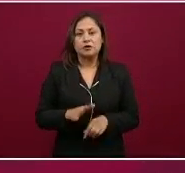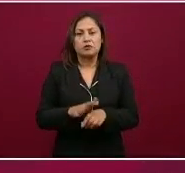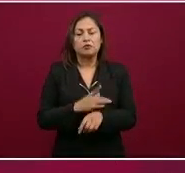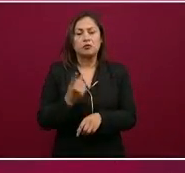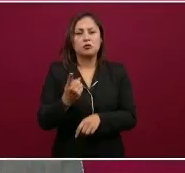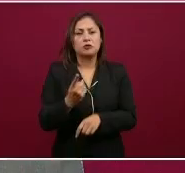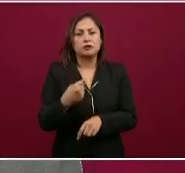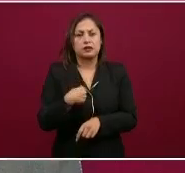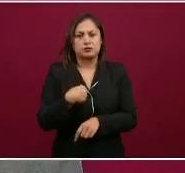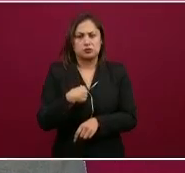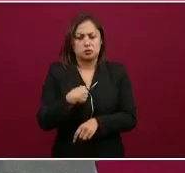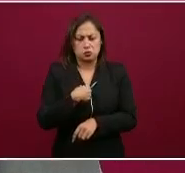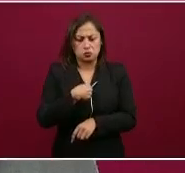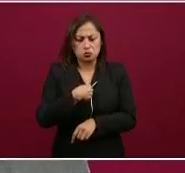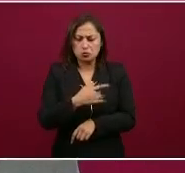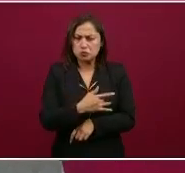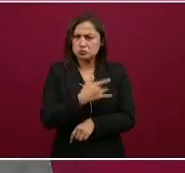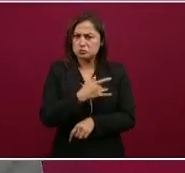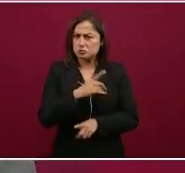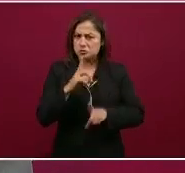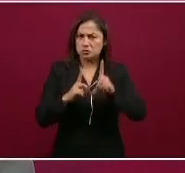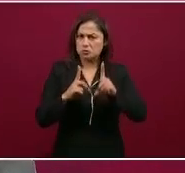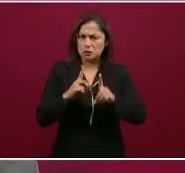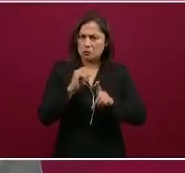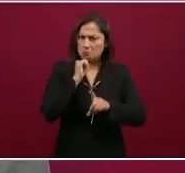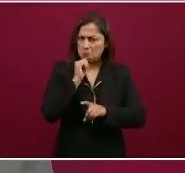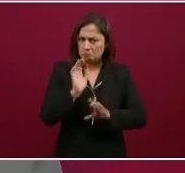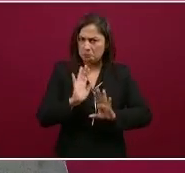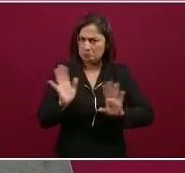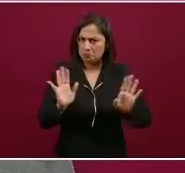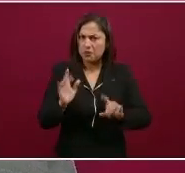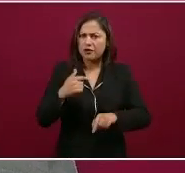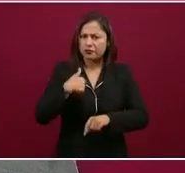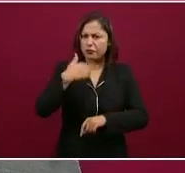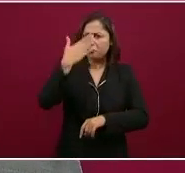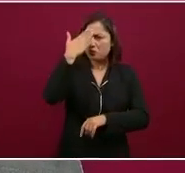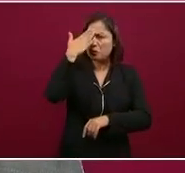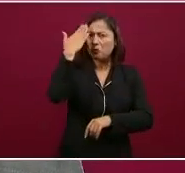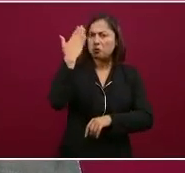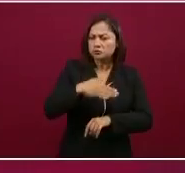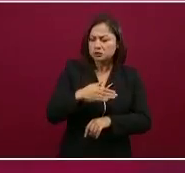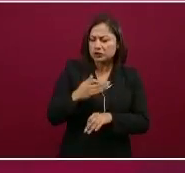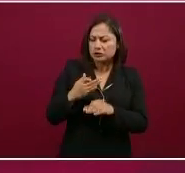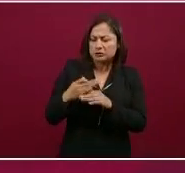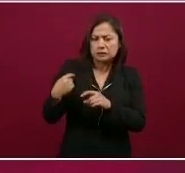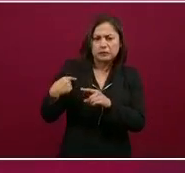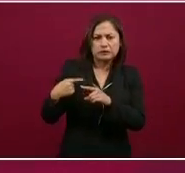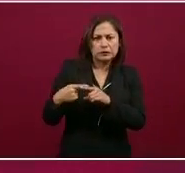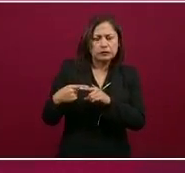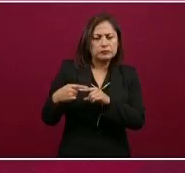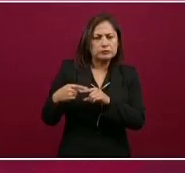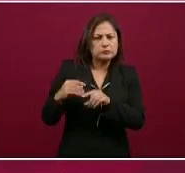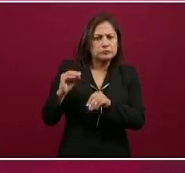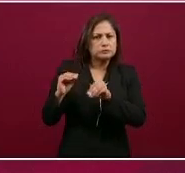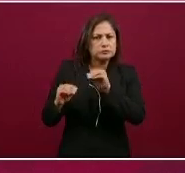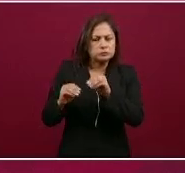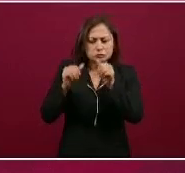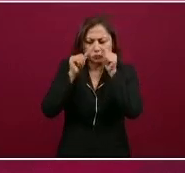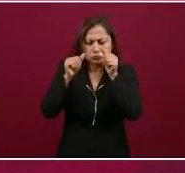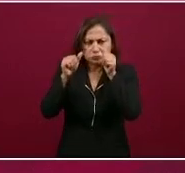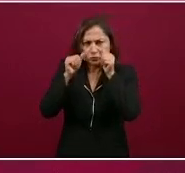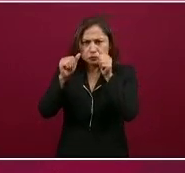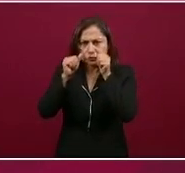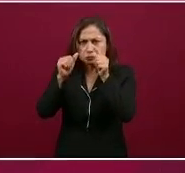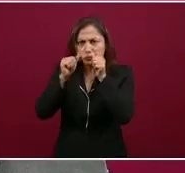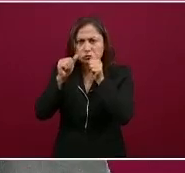duda de que se ha estado actuando, ¿sí?, en esta materia y que se ha hecho